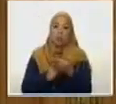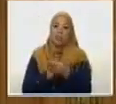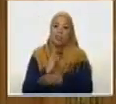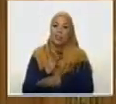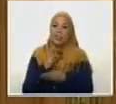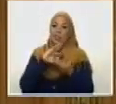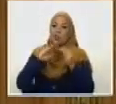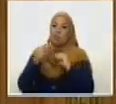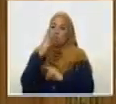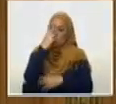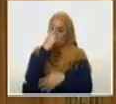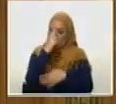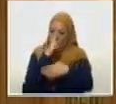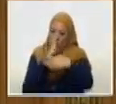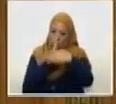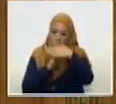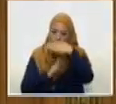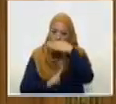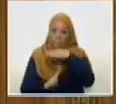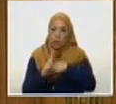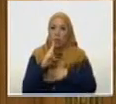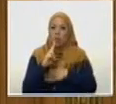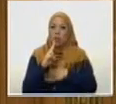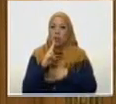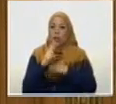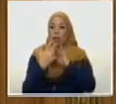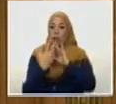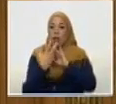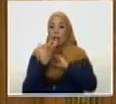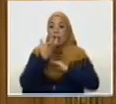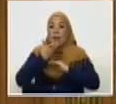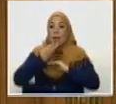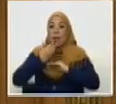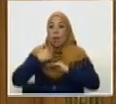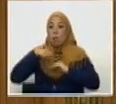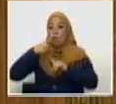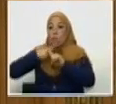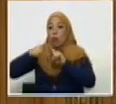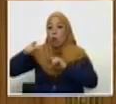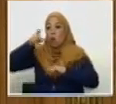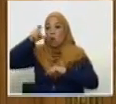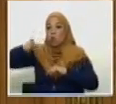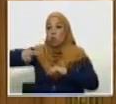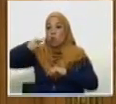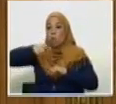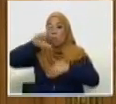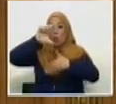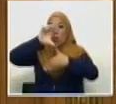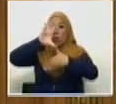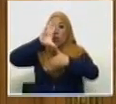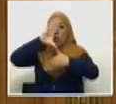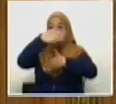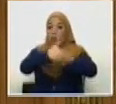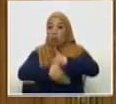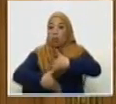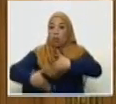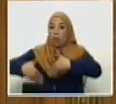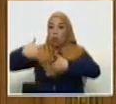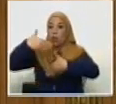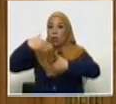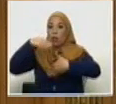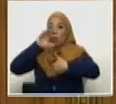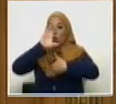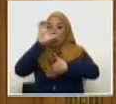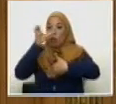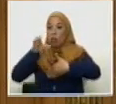con mucha humildad ejemplo para los pueblos de nuestra América, el Caribe y el mundo, de